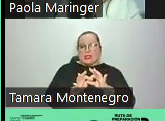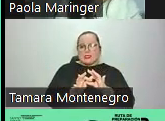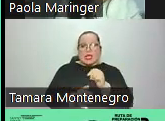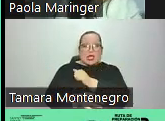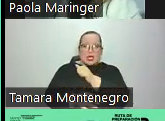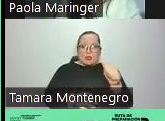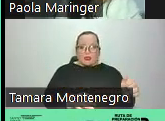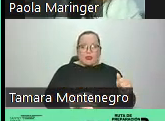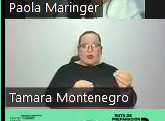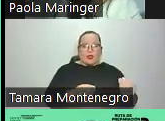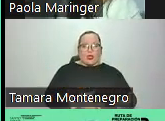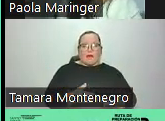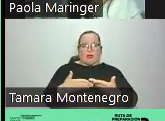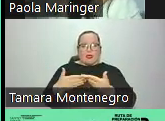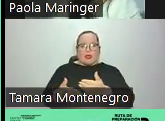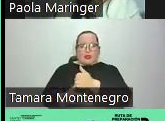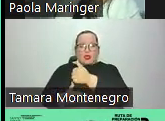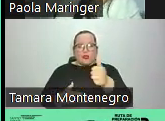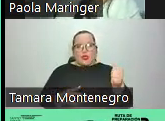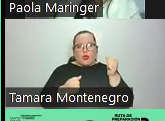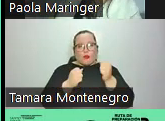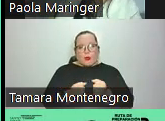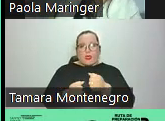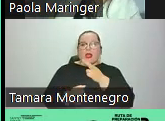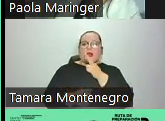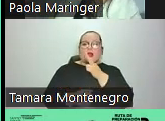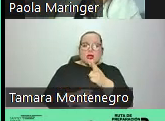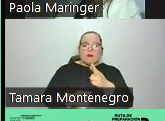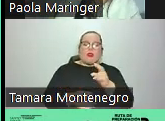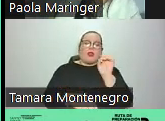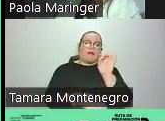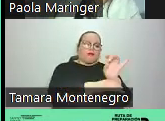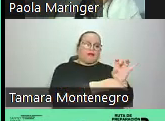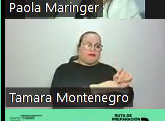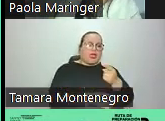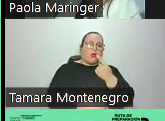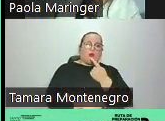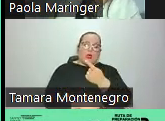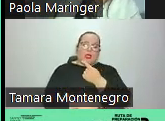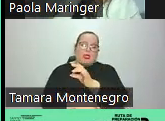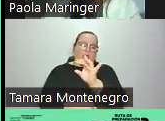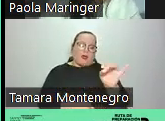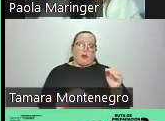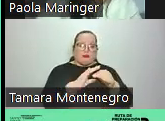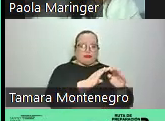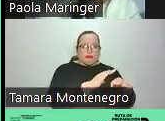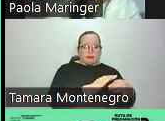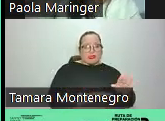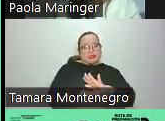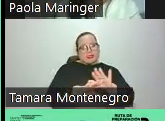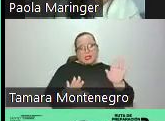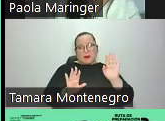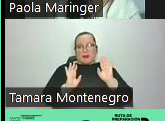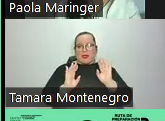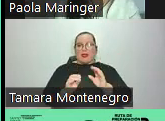dejarlos completamente invitados a que puedan contestar la encuesta que les llegará próximamente a sus correos electrónicos. Sin más que agregar,